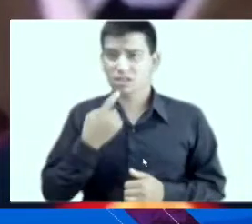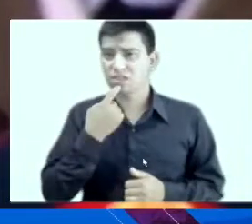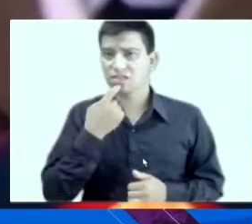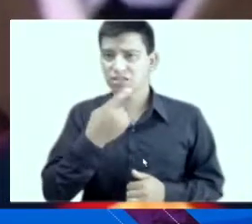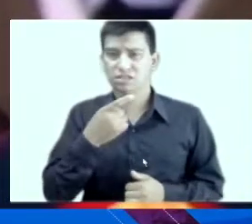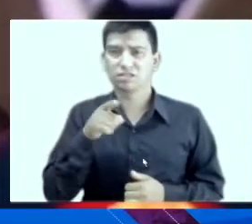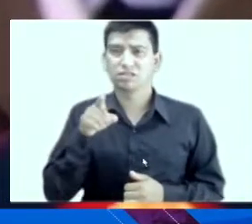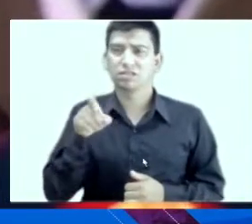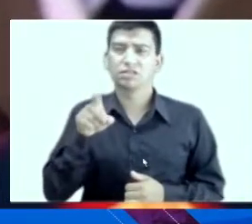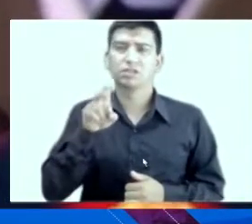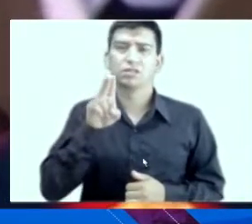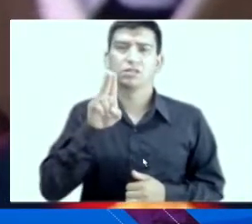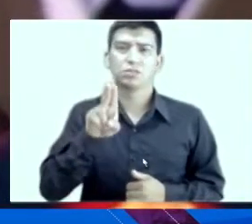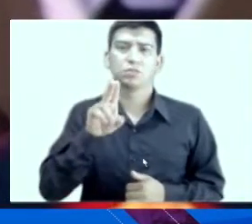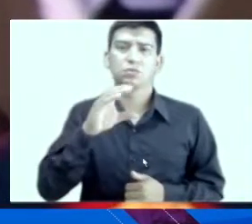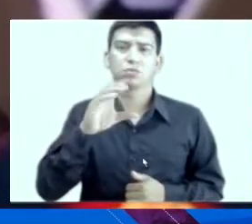del propio Occidente, incluso